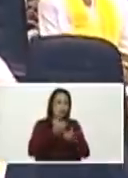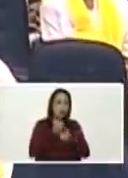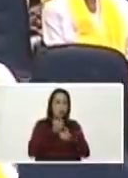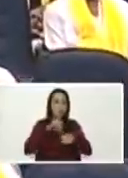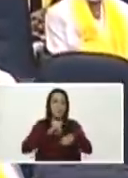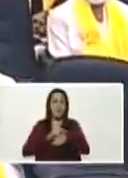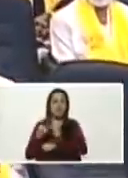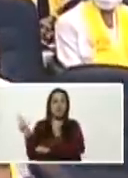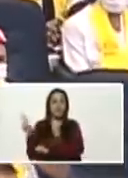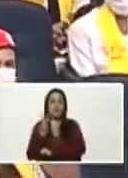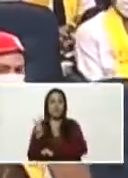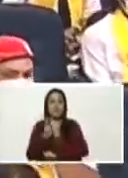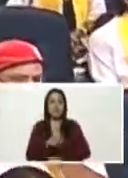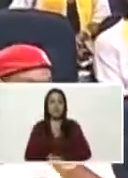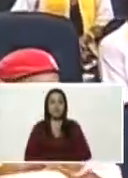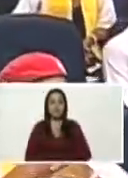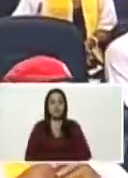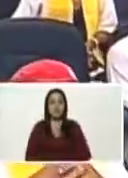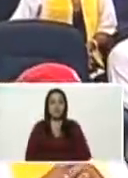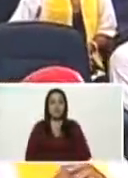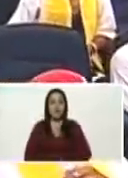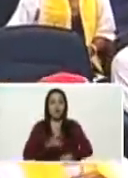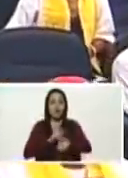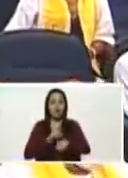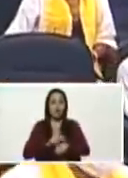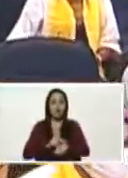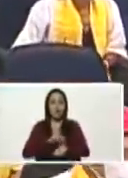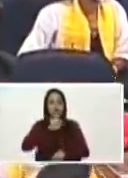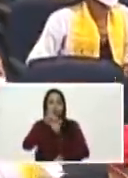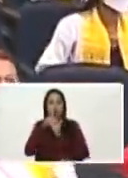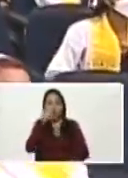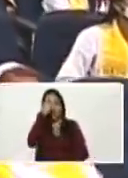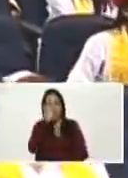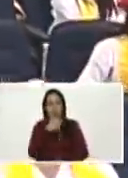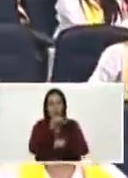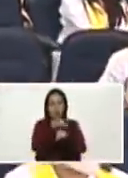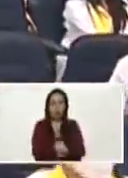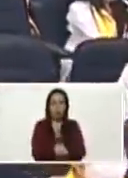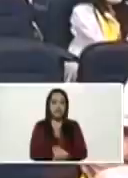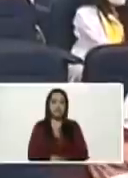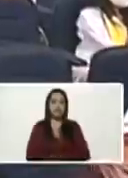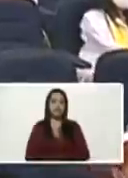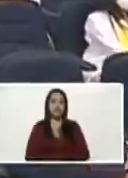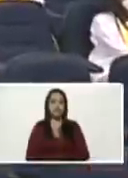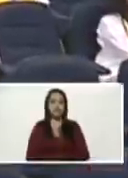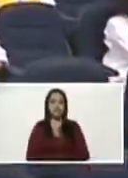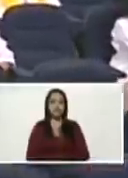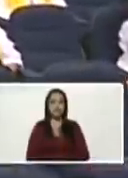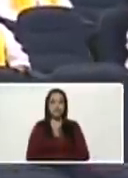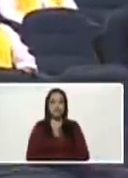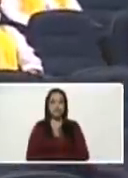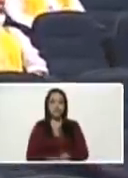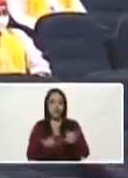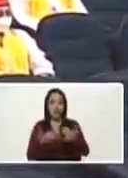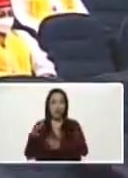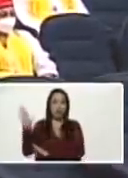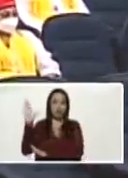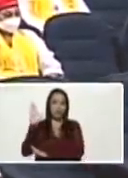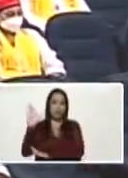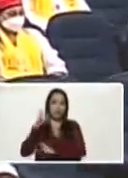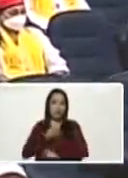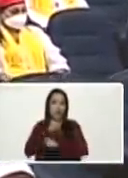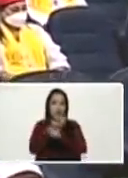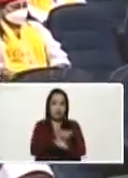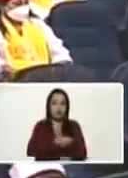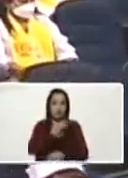Venezuela al doctor José Gregorio Hernández. Por la salud, juramentación de los graduandos por